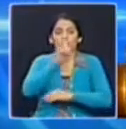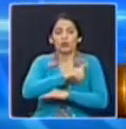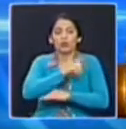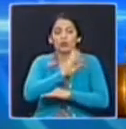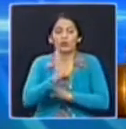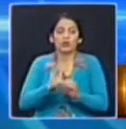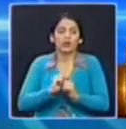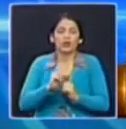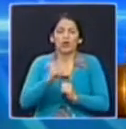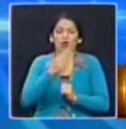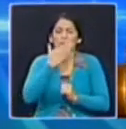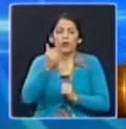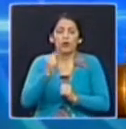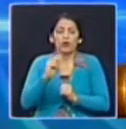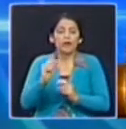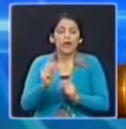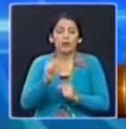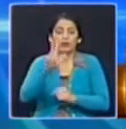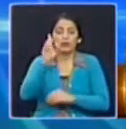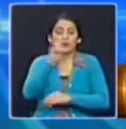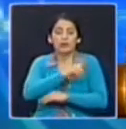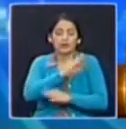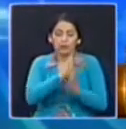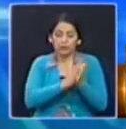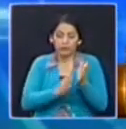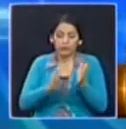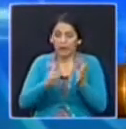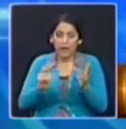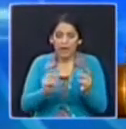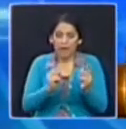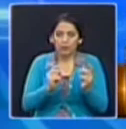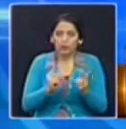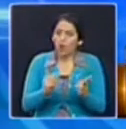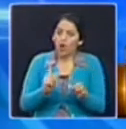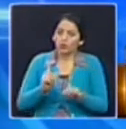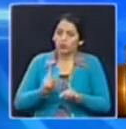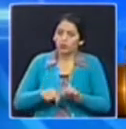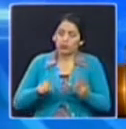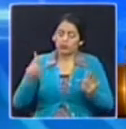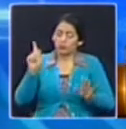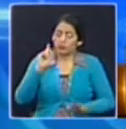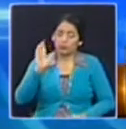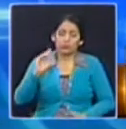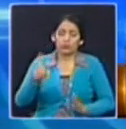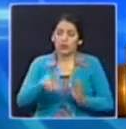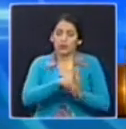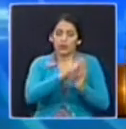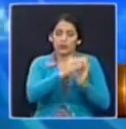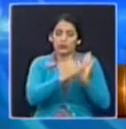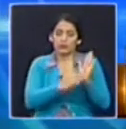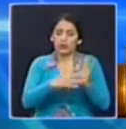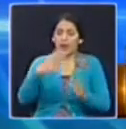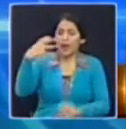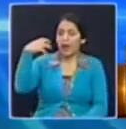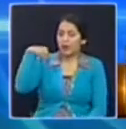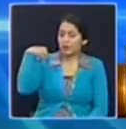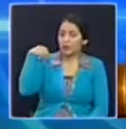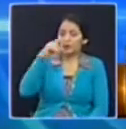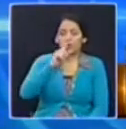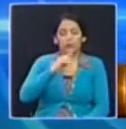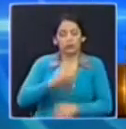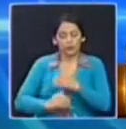Entonces, no es falta de voluntad, sino es precisamente garantía de un debido proceso, y en los